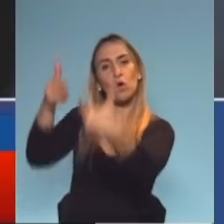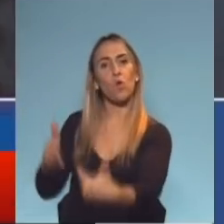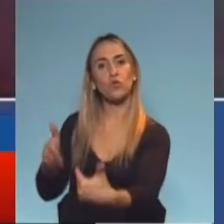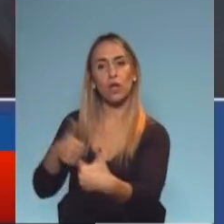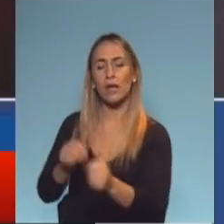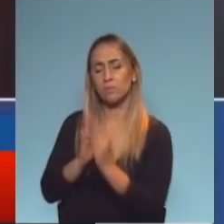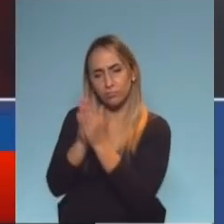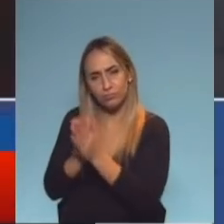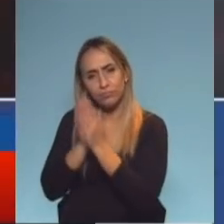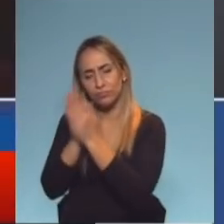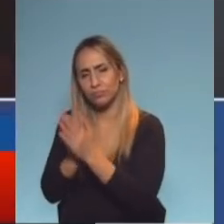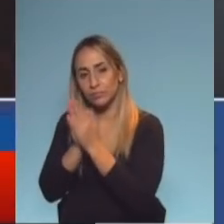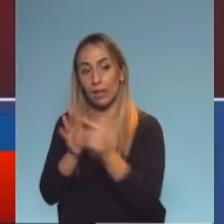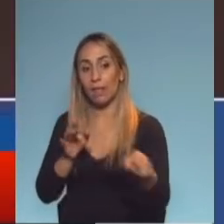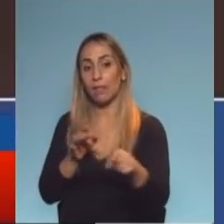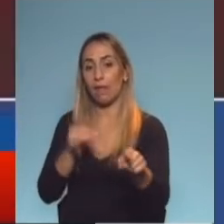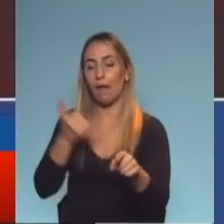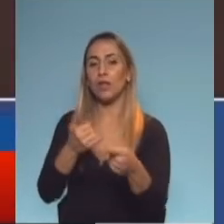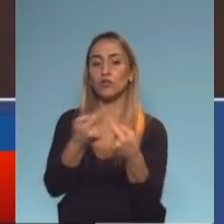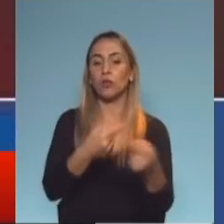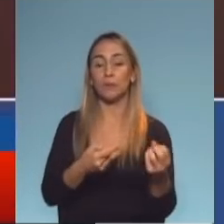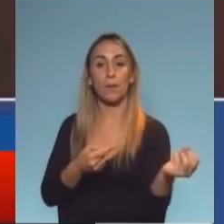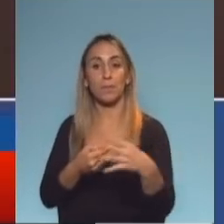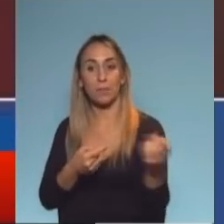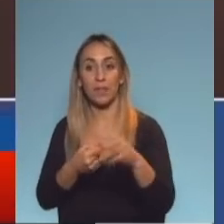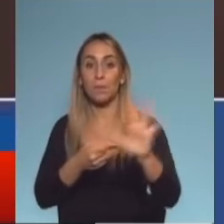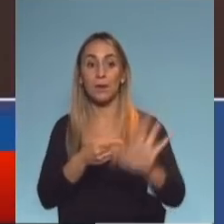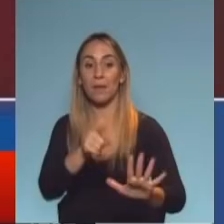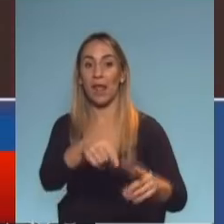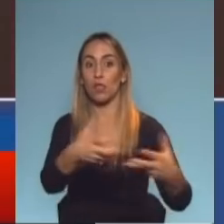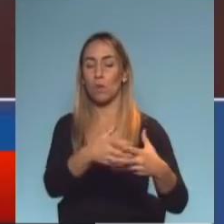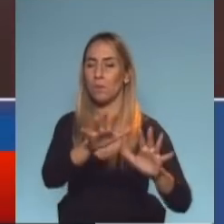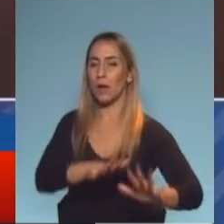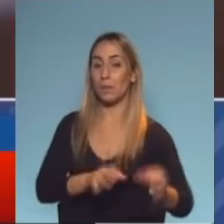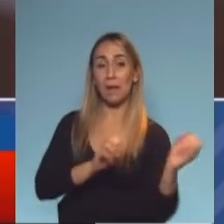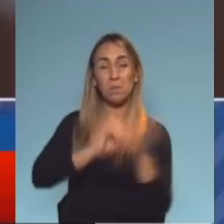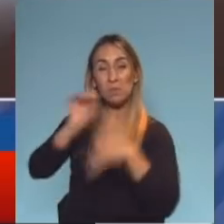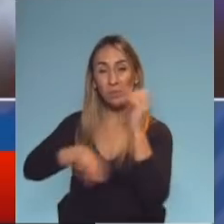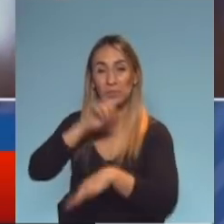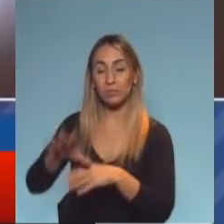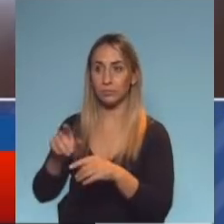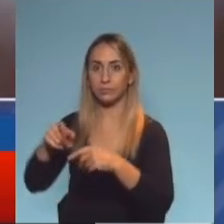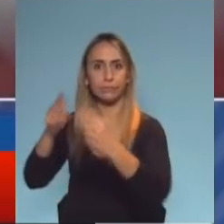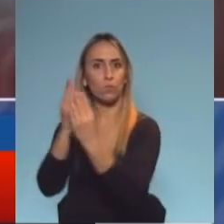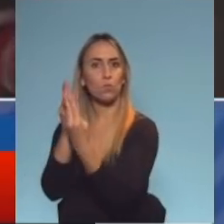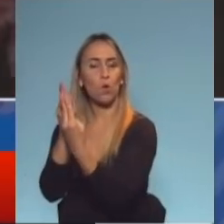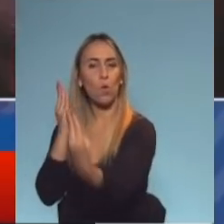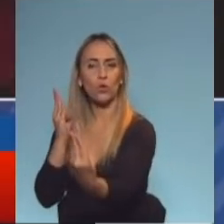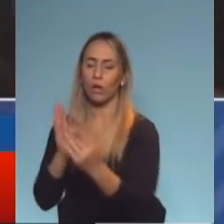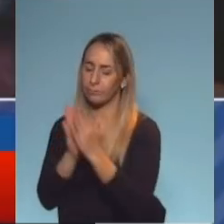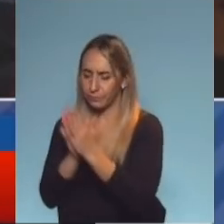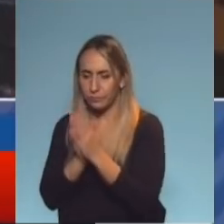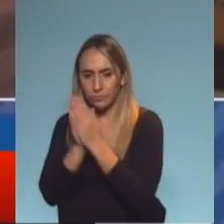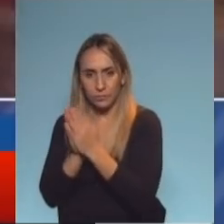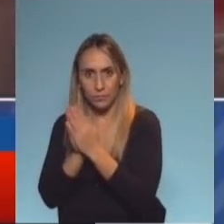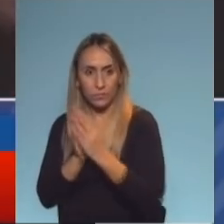Tenían cosas para tirar a ellos y estaban preparando para hacer esto. Nosotros, como le conté, estuvimos haciendo